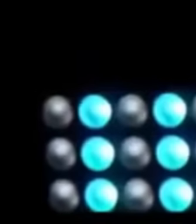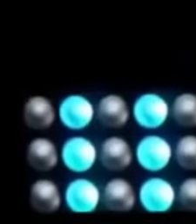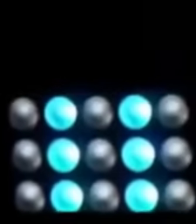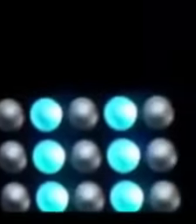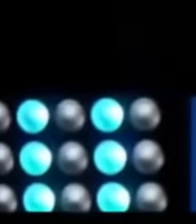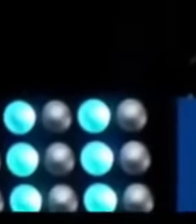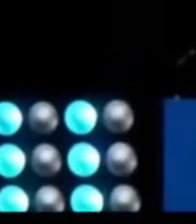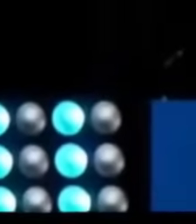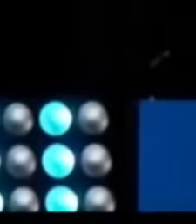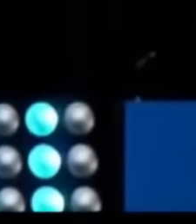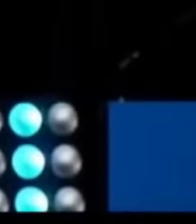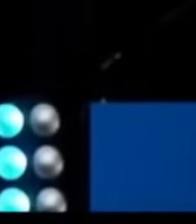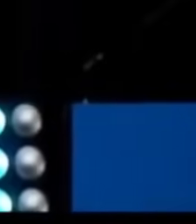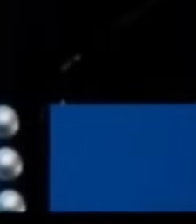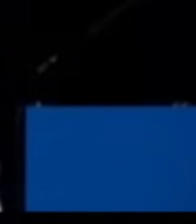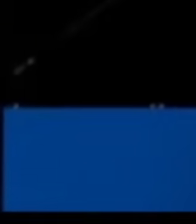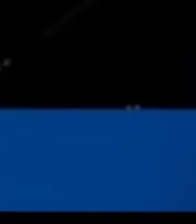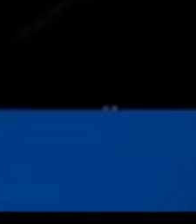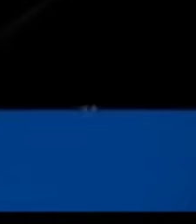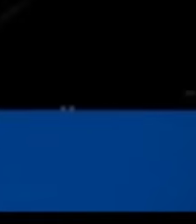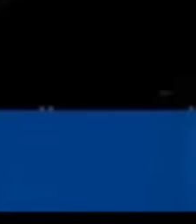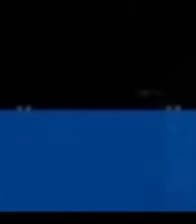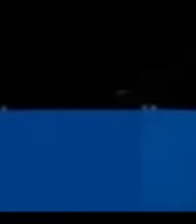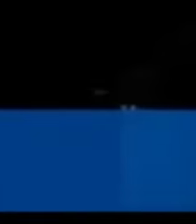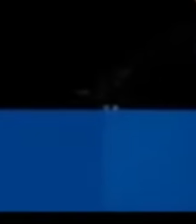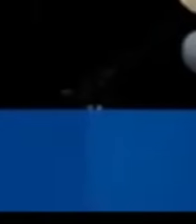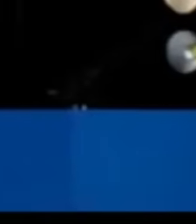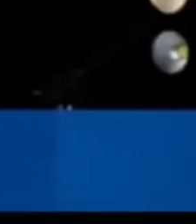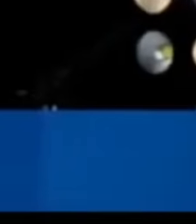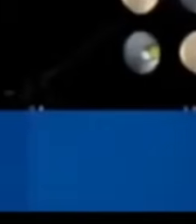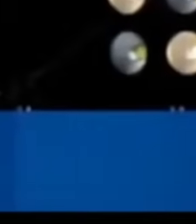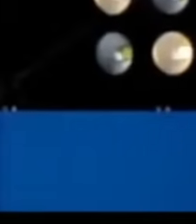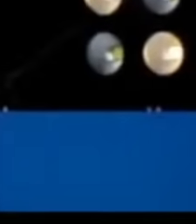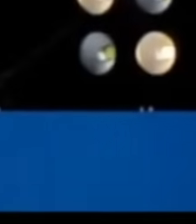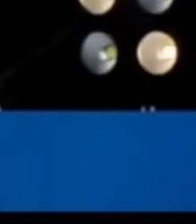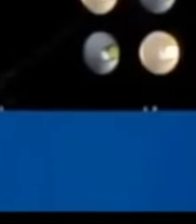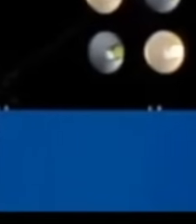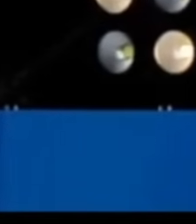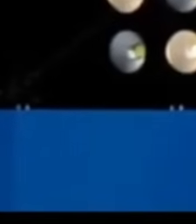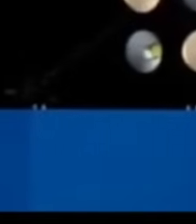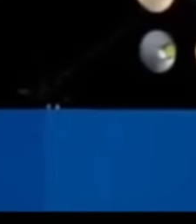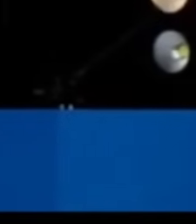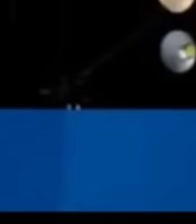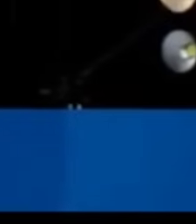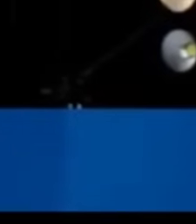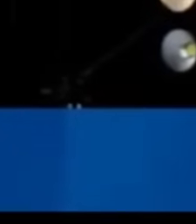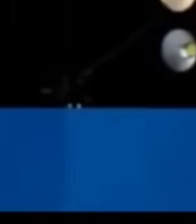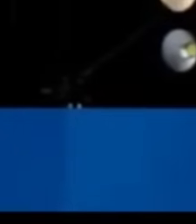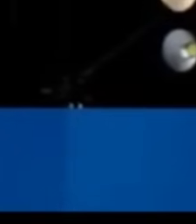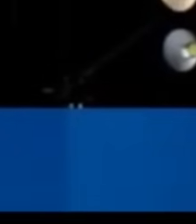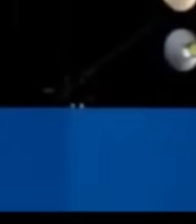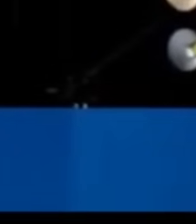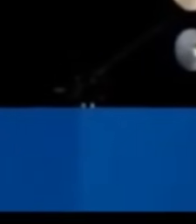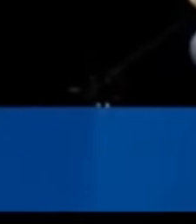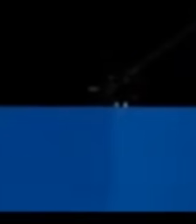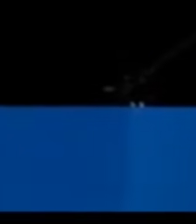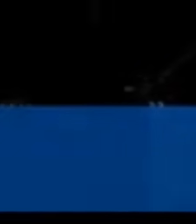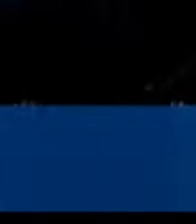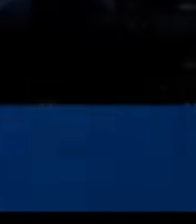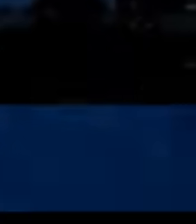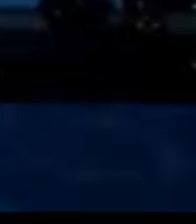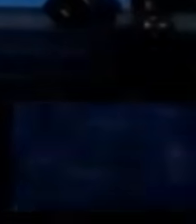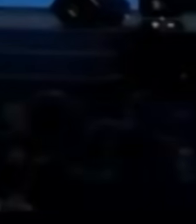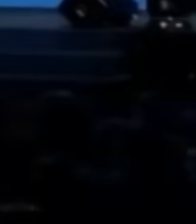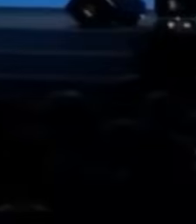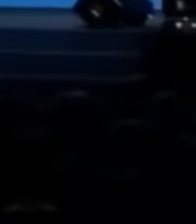castigo no era para Él, era para ti. Pero Él lo tomó en tu lugar. Él tomó